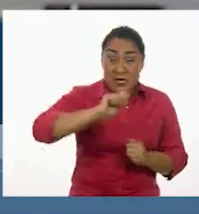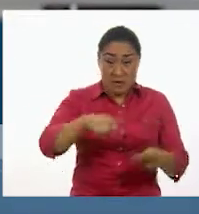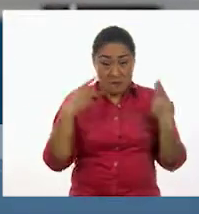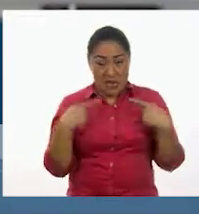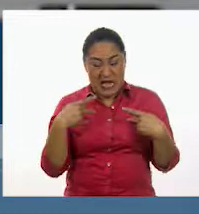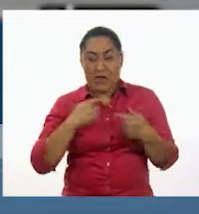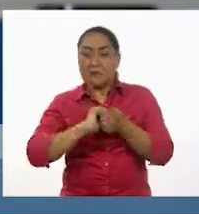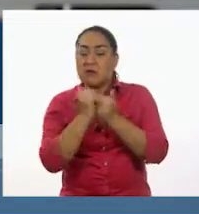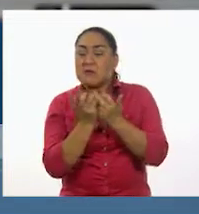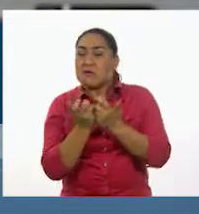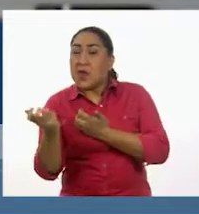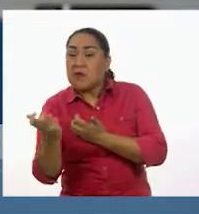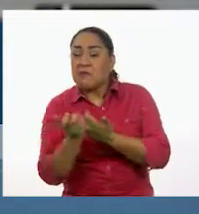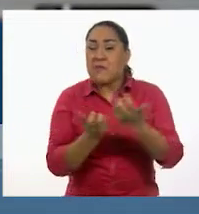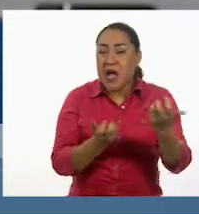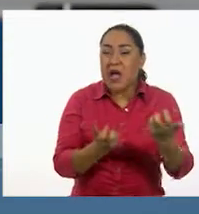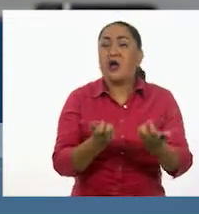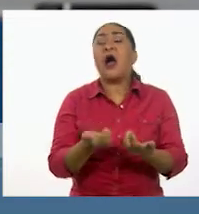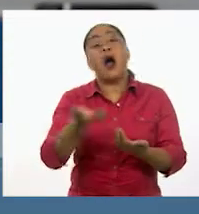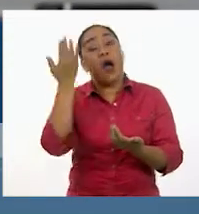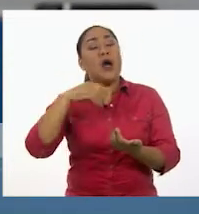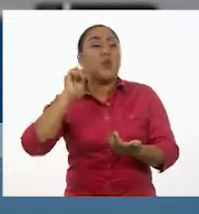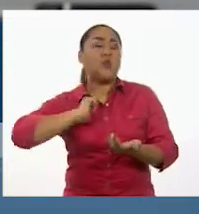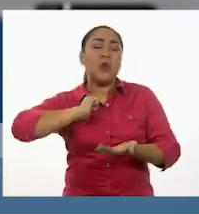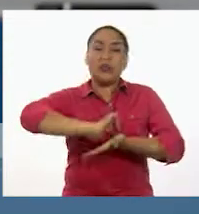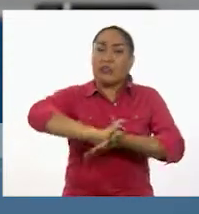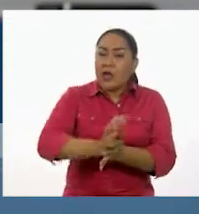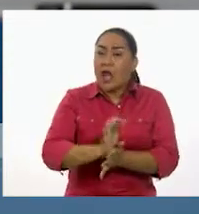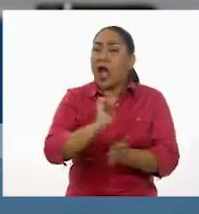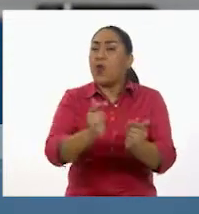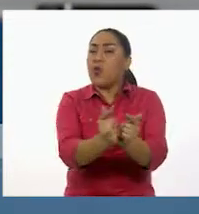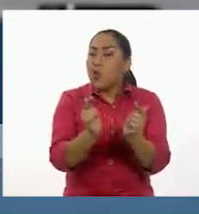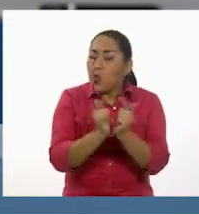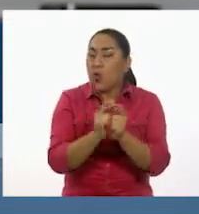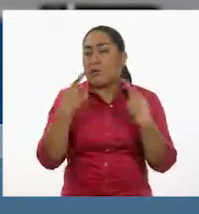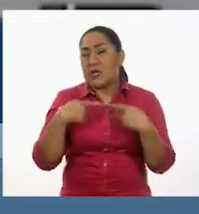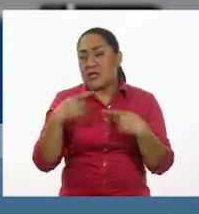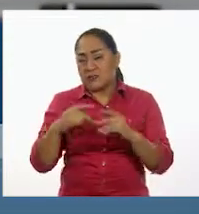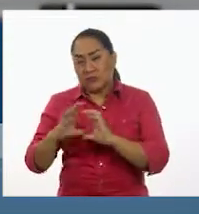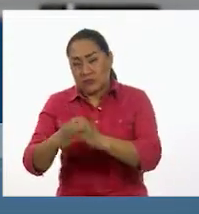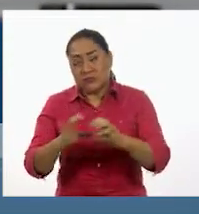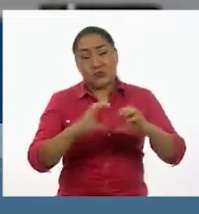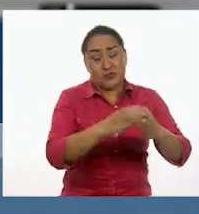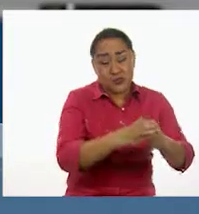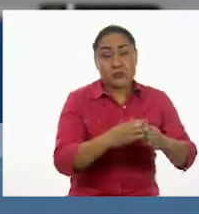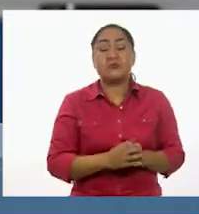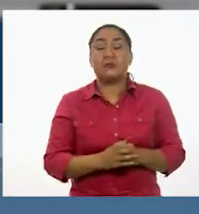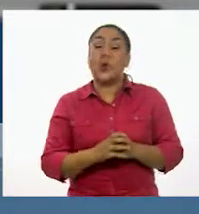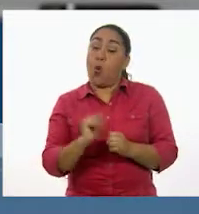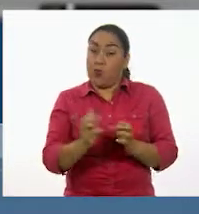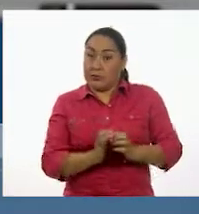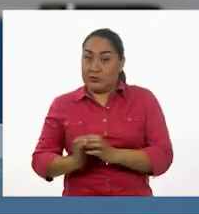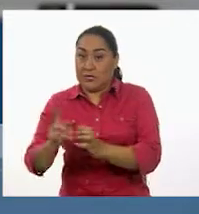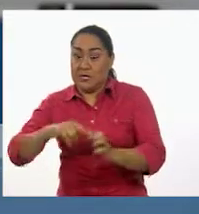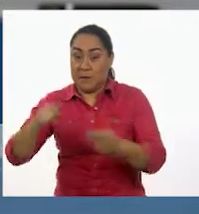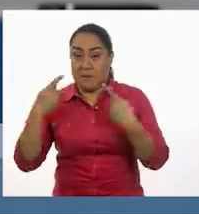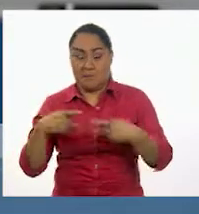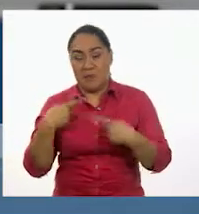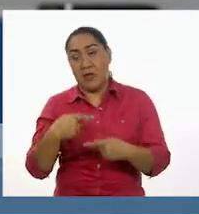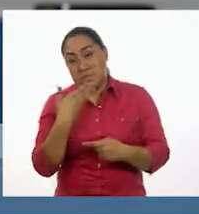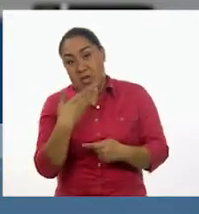muy dividida porque había mucha discriminación entre los grupos sociales y una parte vivía muy bien y otros con